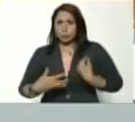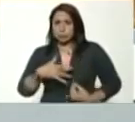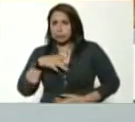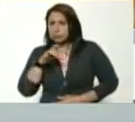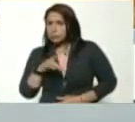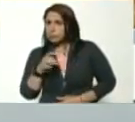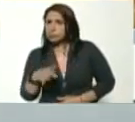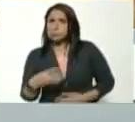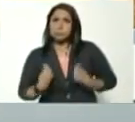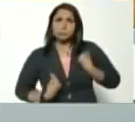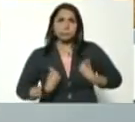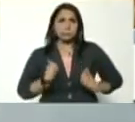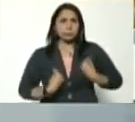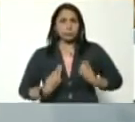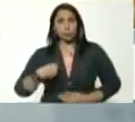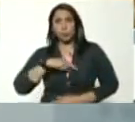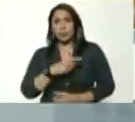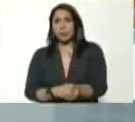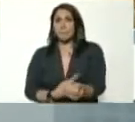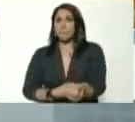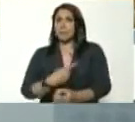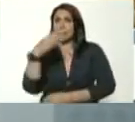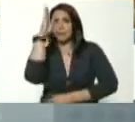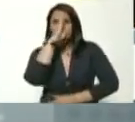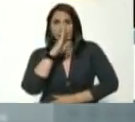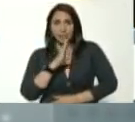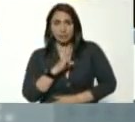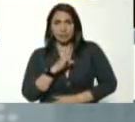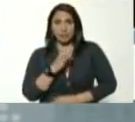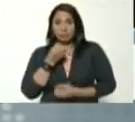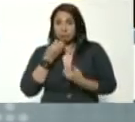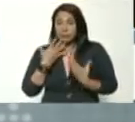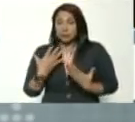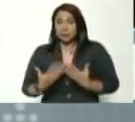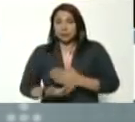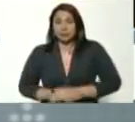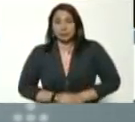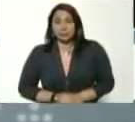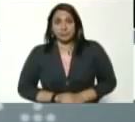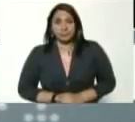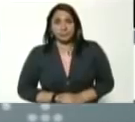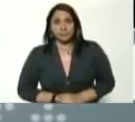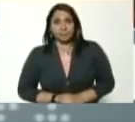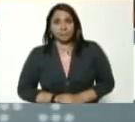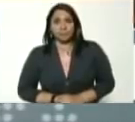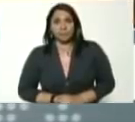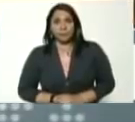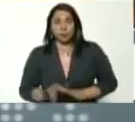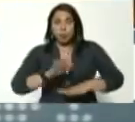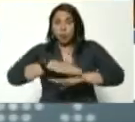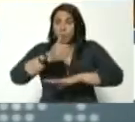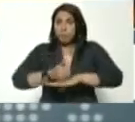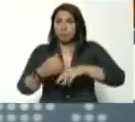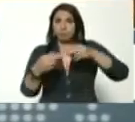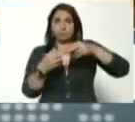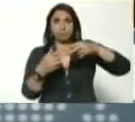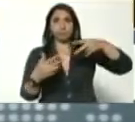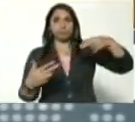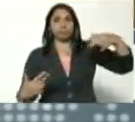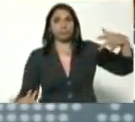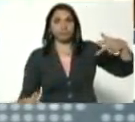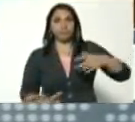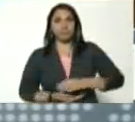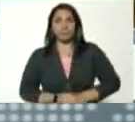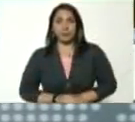dolorosamente alarmante en nuestra hermana Brasil. Bueno, producto de esta mutación que los ha